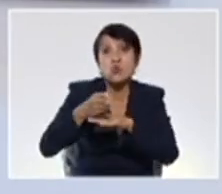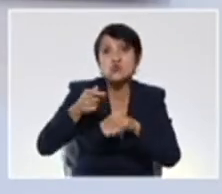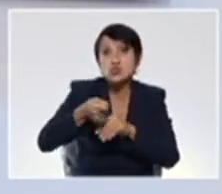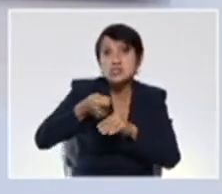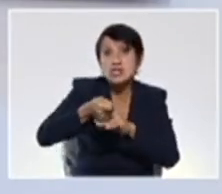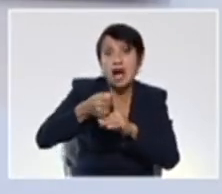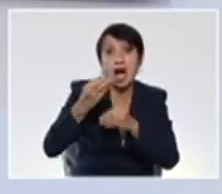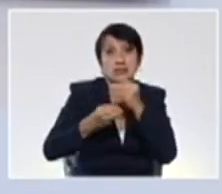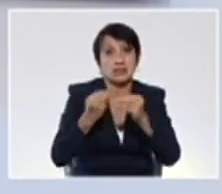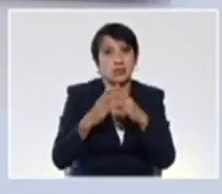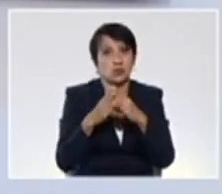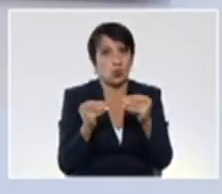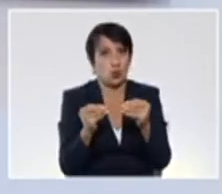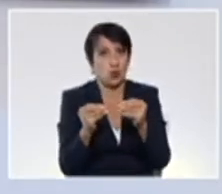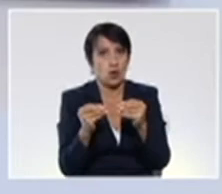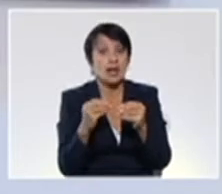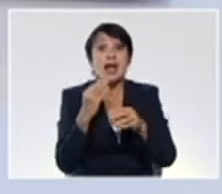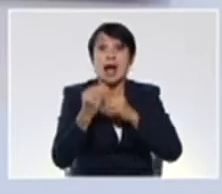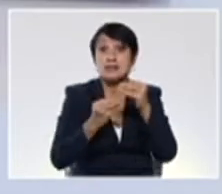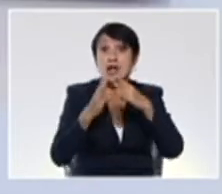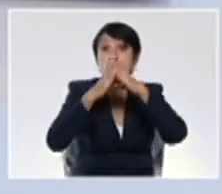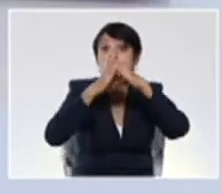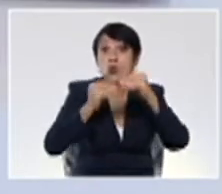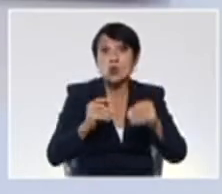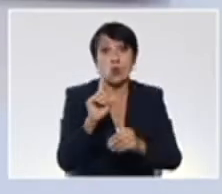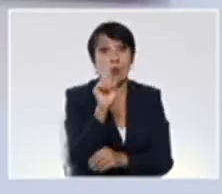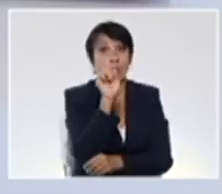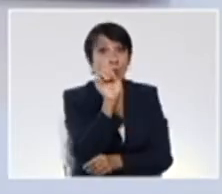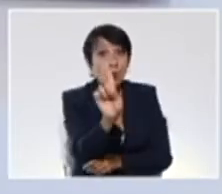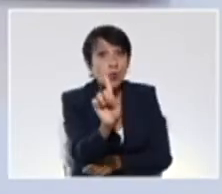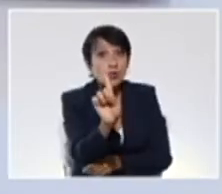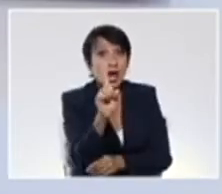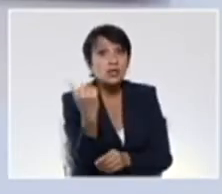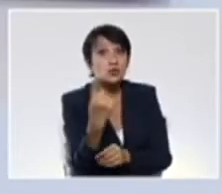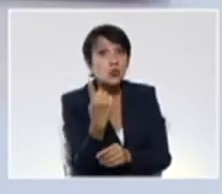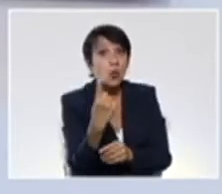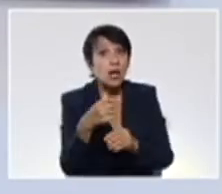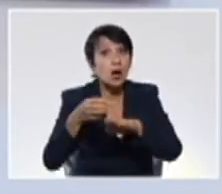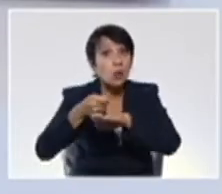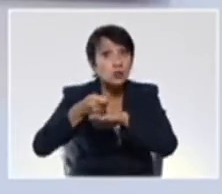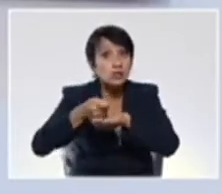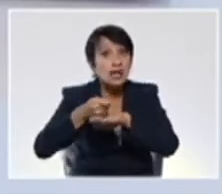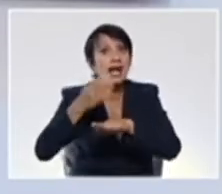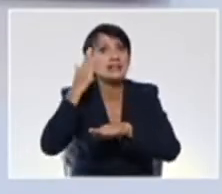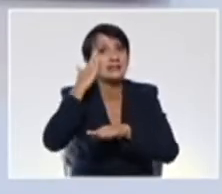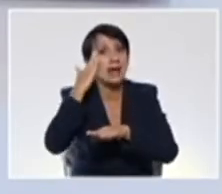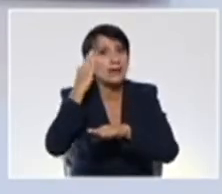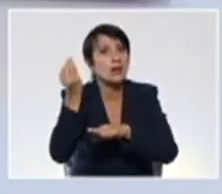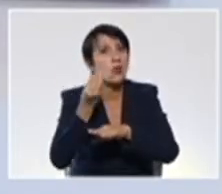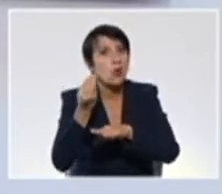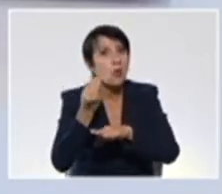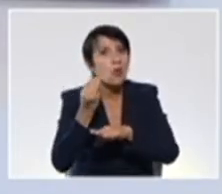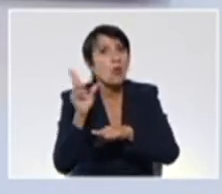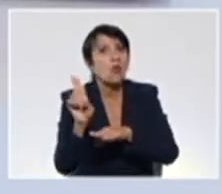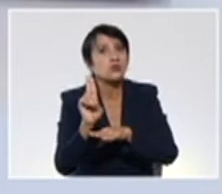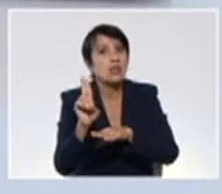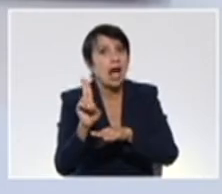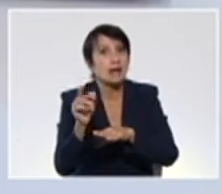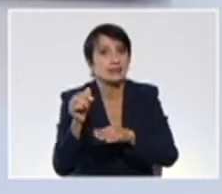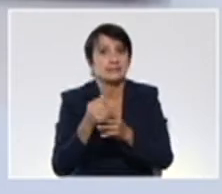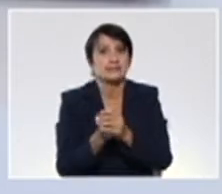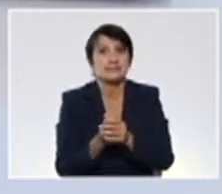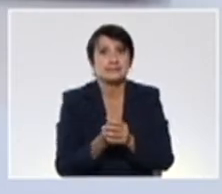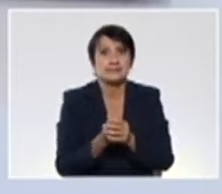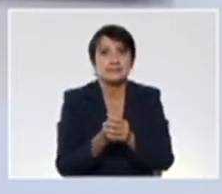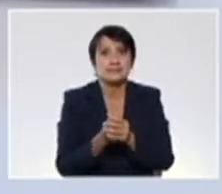todo. Y si voy a hacer todo con esa sola cuchilla, si no dispongo de las otras, tengo que saber entonces utilizarla, y es lo que vamos a hacer hoy,